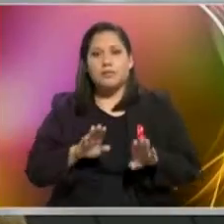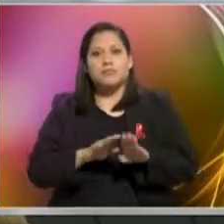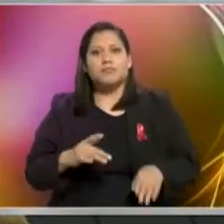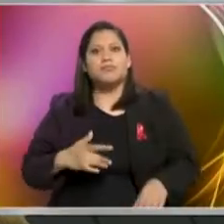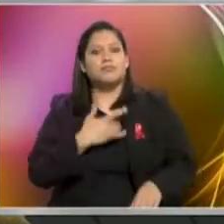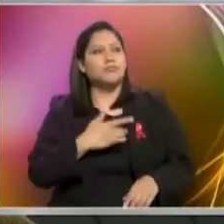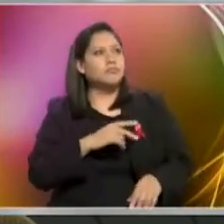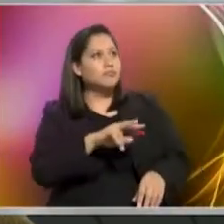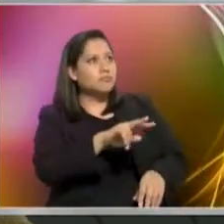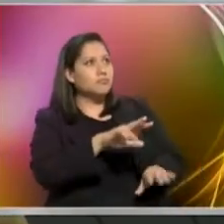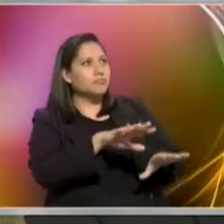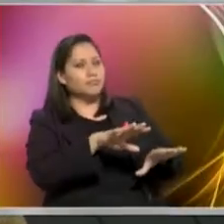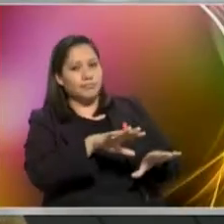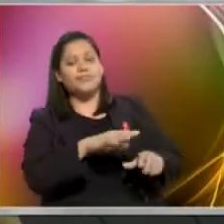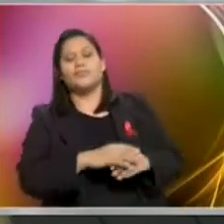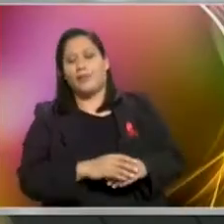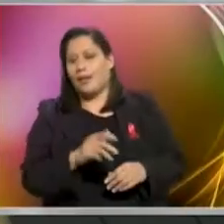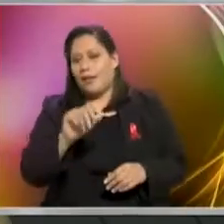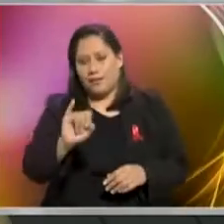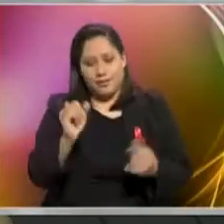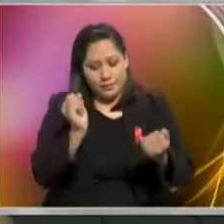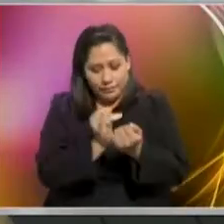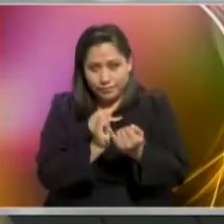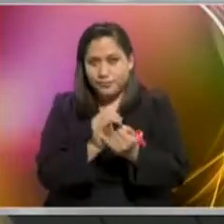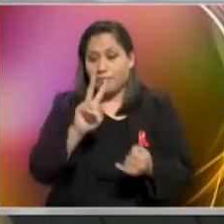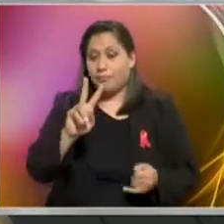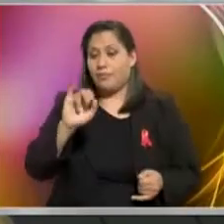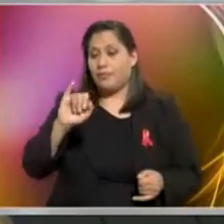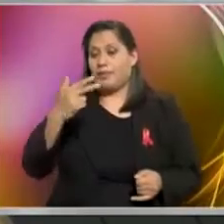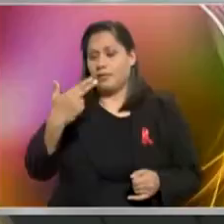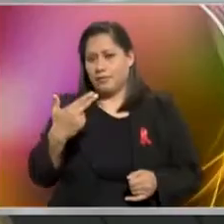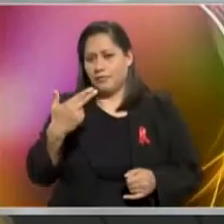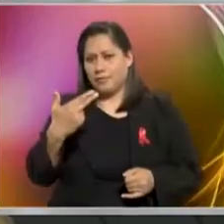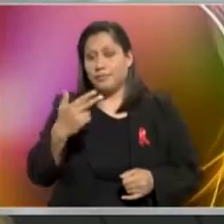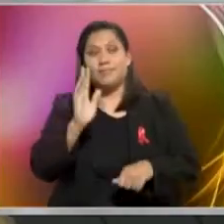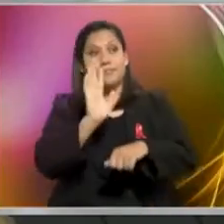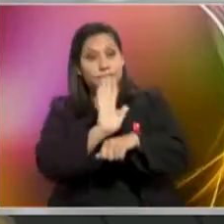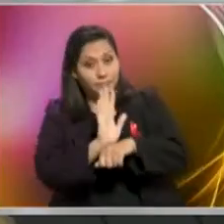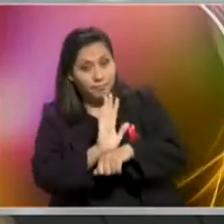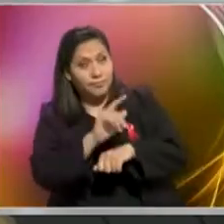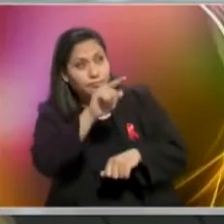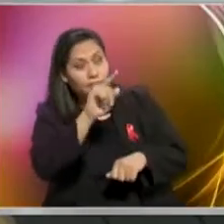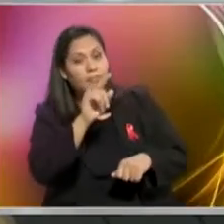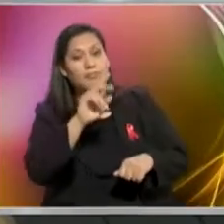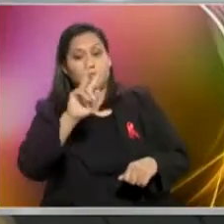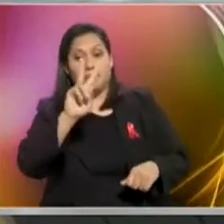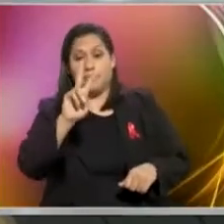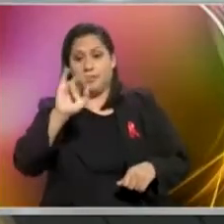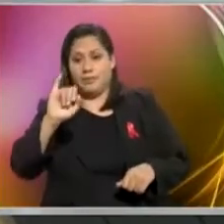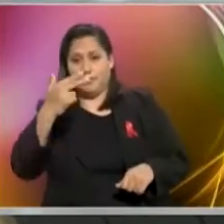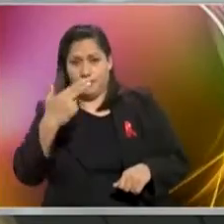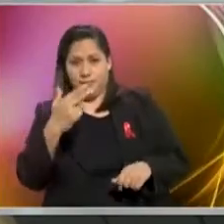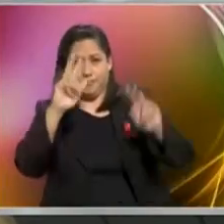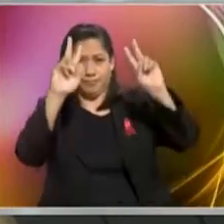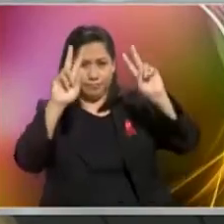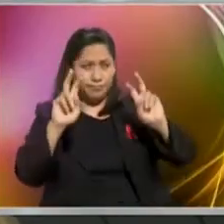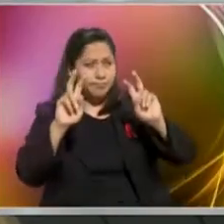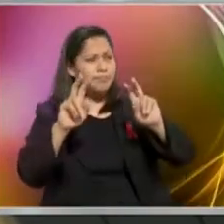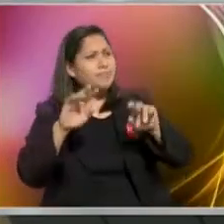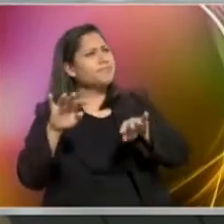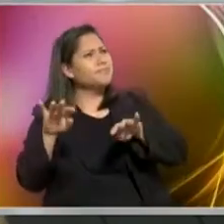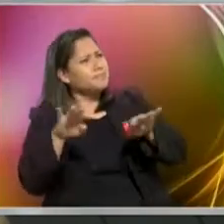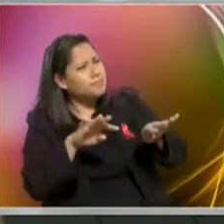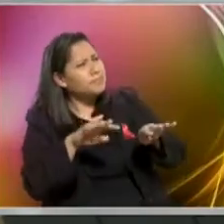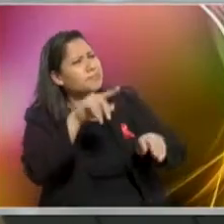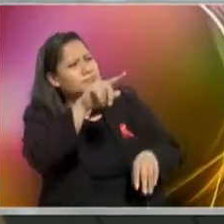ante eso, ¿no? Sí. Y así nos pasa con el VIH, el cine que tiene al VIH como, pues sí, como protagonista o